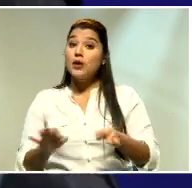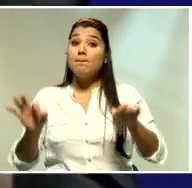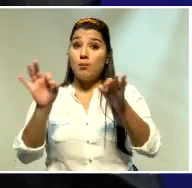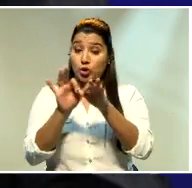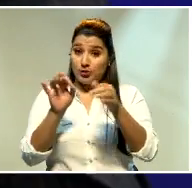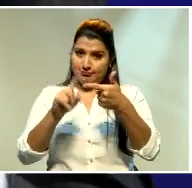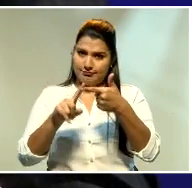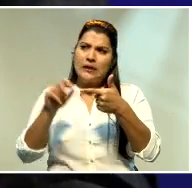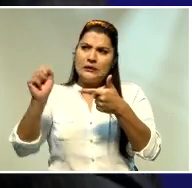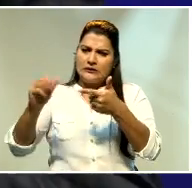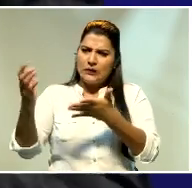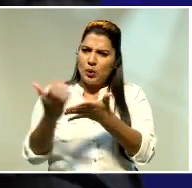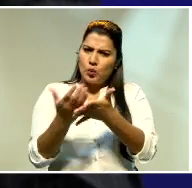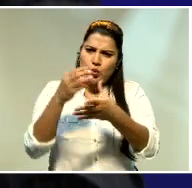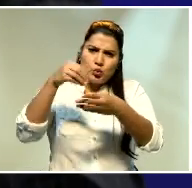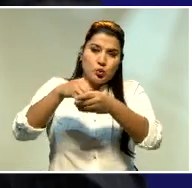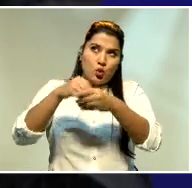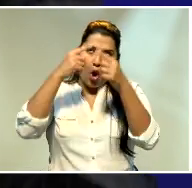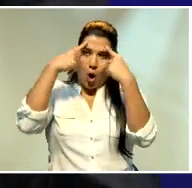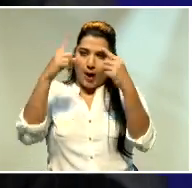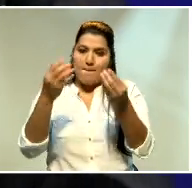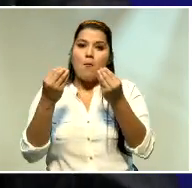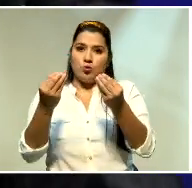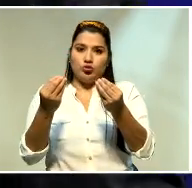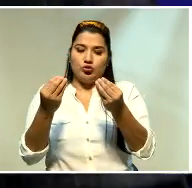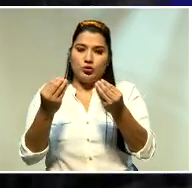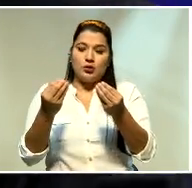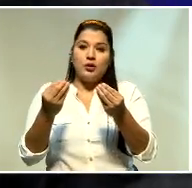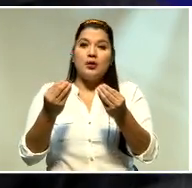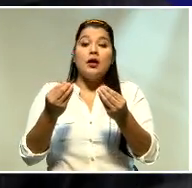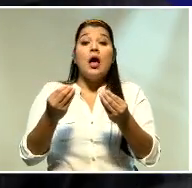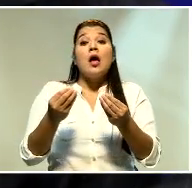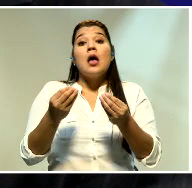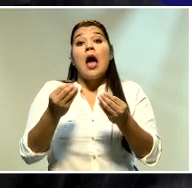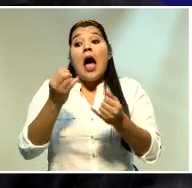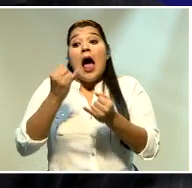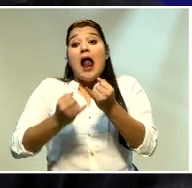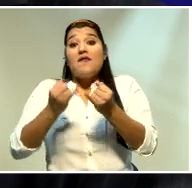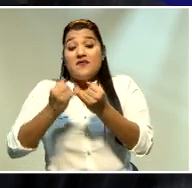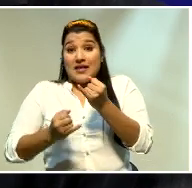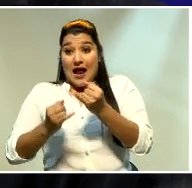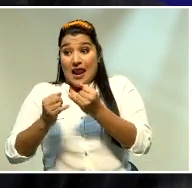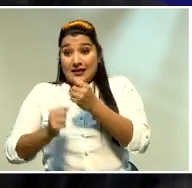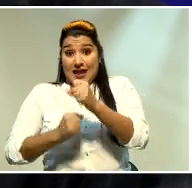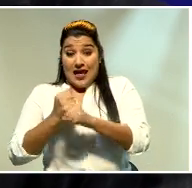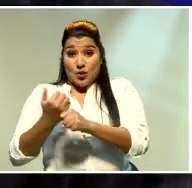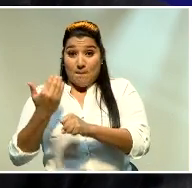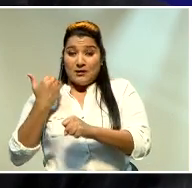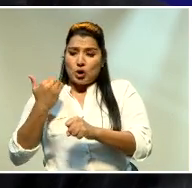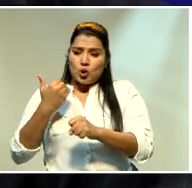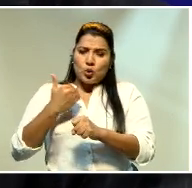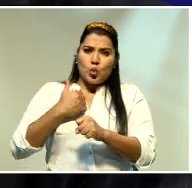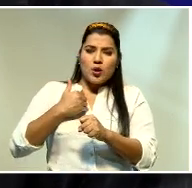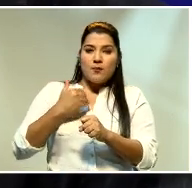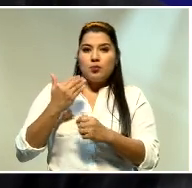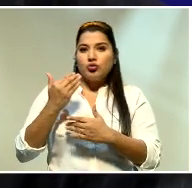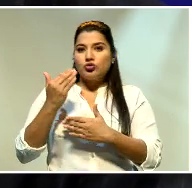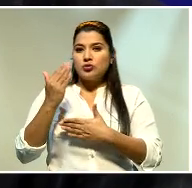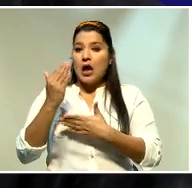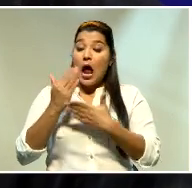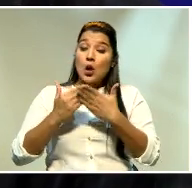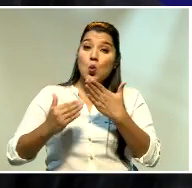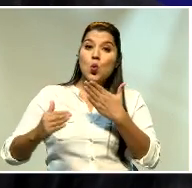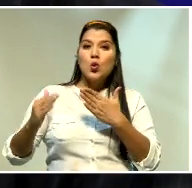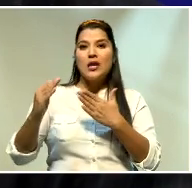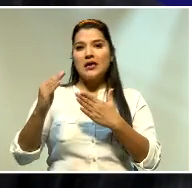efecto, la recaudación ha sido histórica y se ha logrado. Hubo condiciones al final del cierre el año pasado que nos dan este